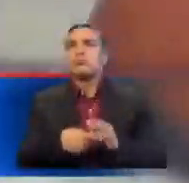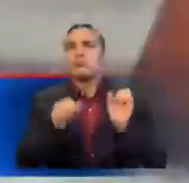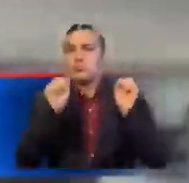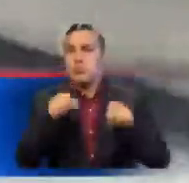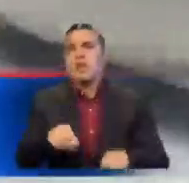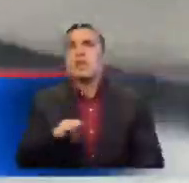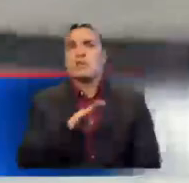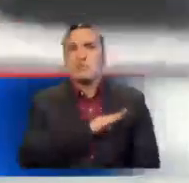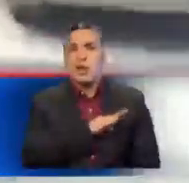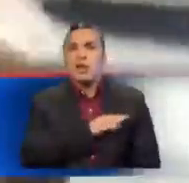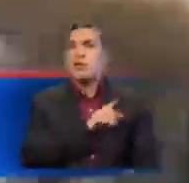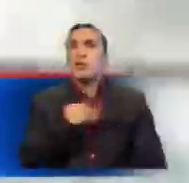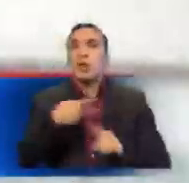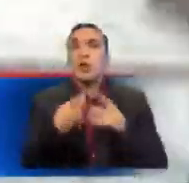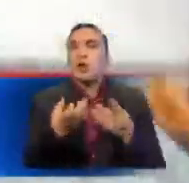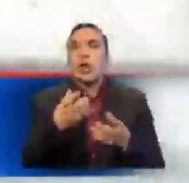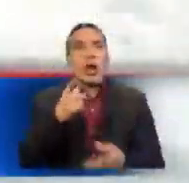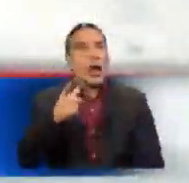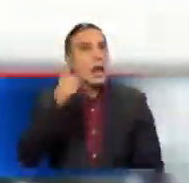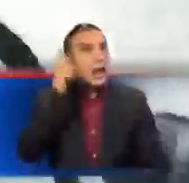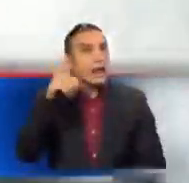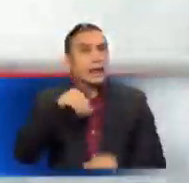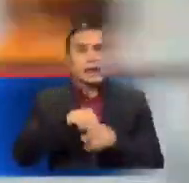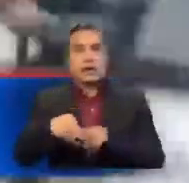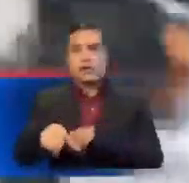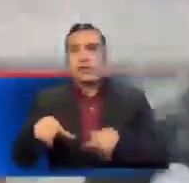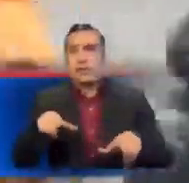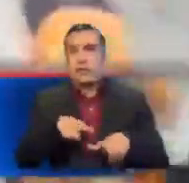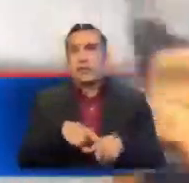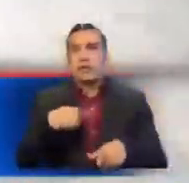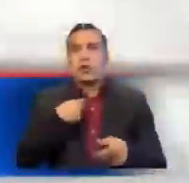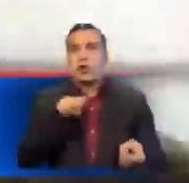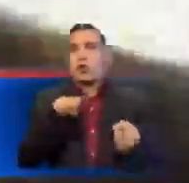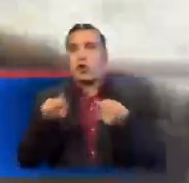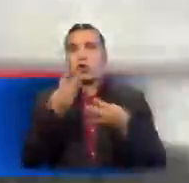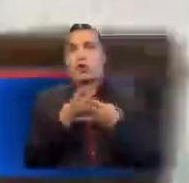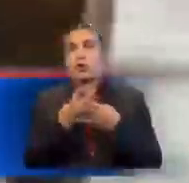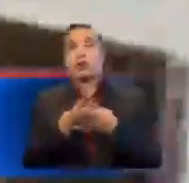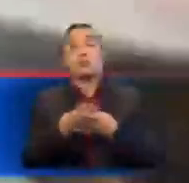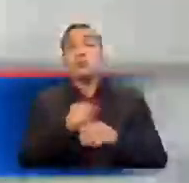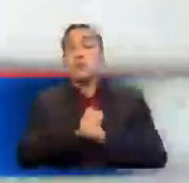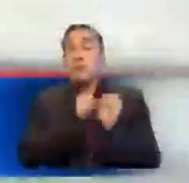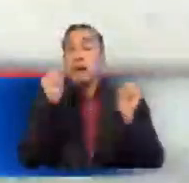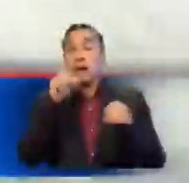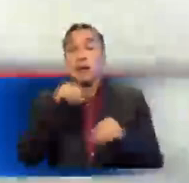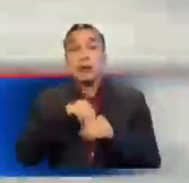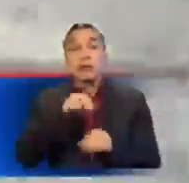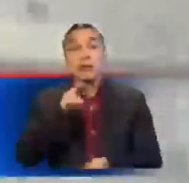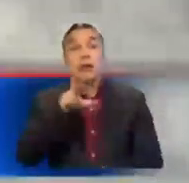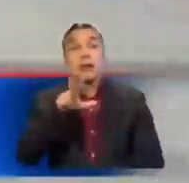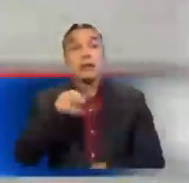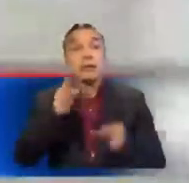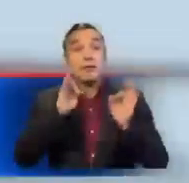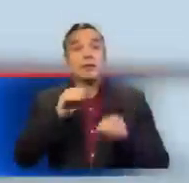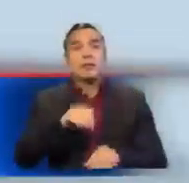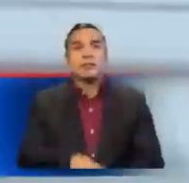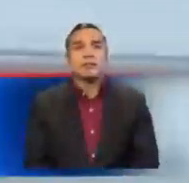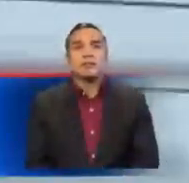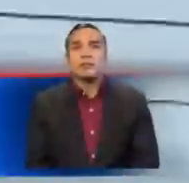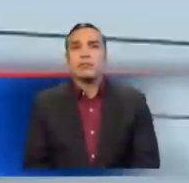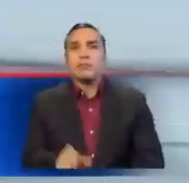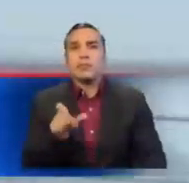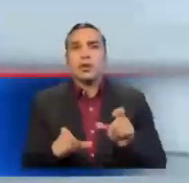capaces de hacer por liderar en estos lugares. En las primeras horas de la mañana de este 23 de febrero, la